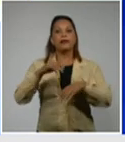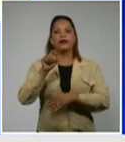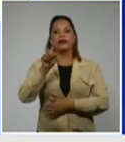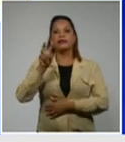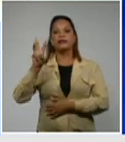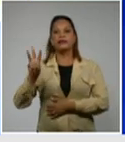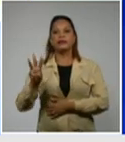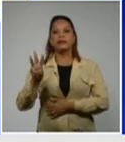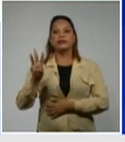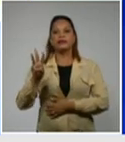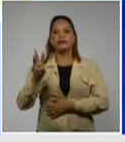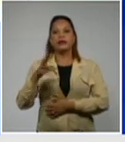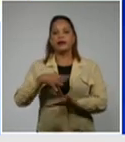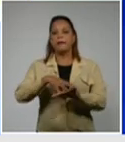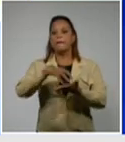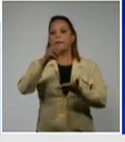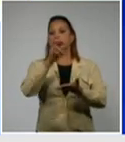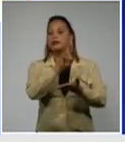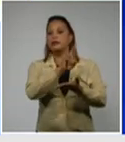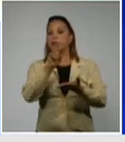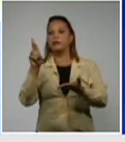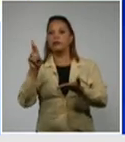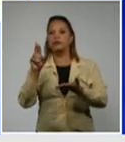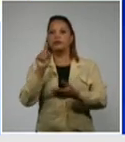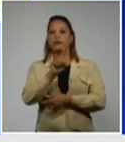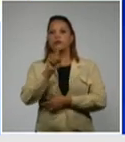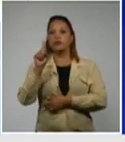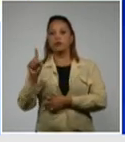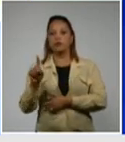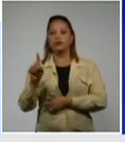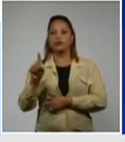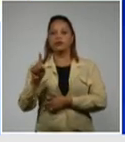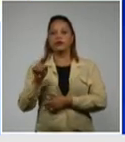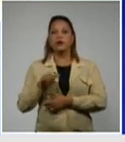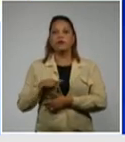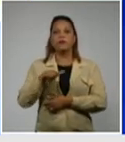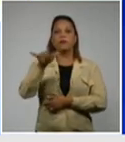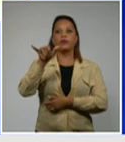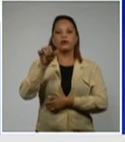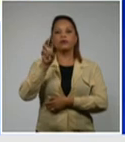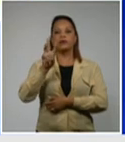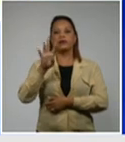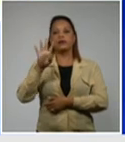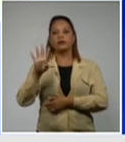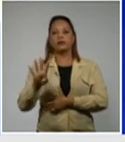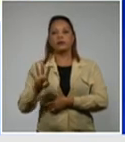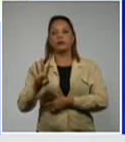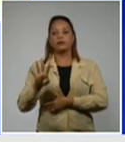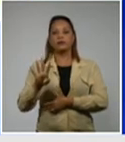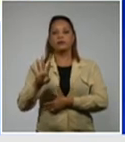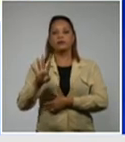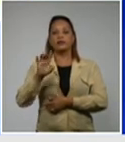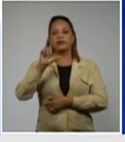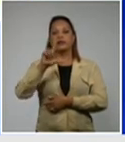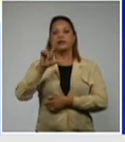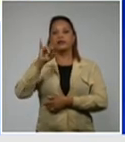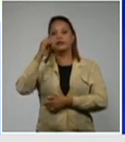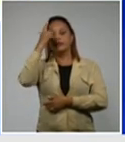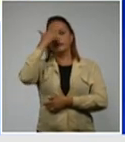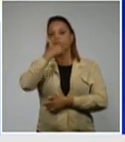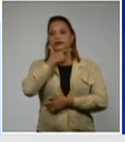Playa con 13, Plaza de la Revolución 11, Boyeros una cifra elevada